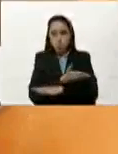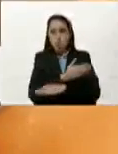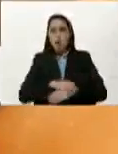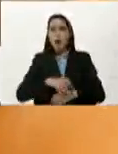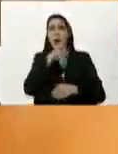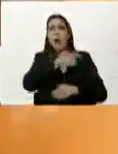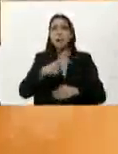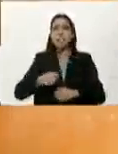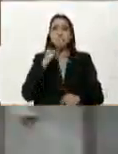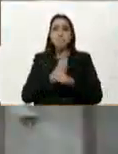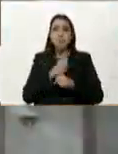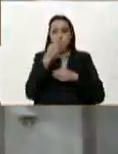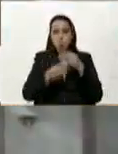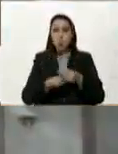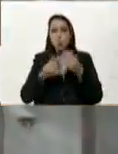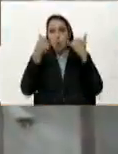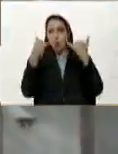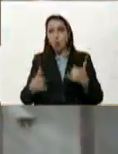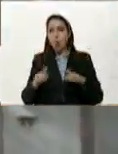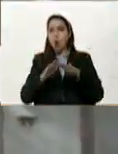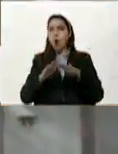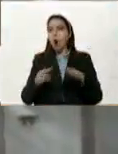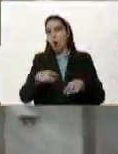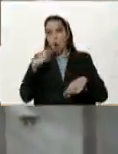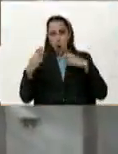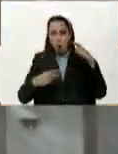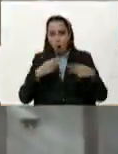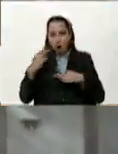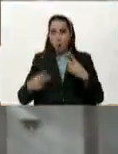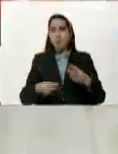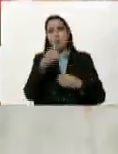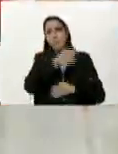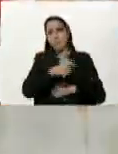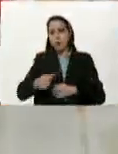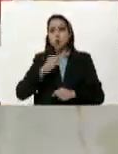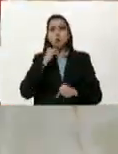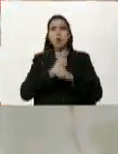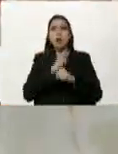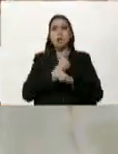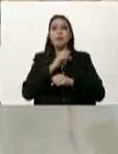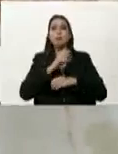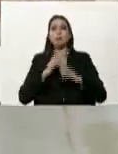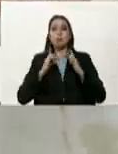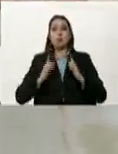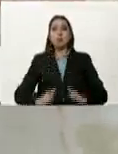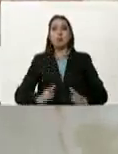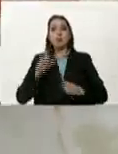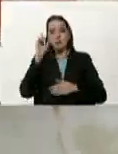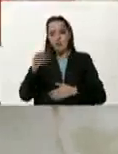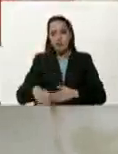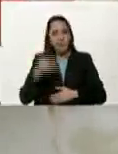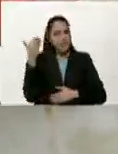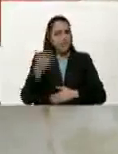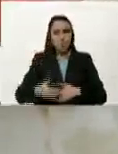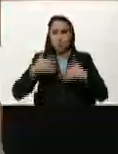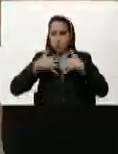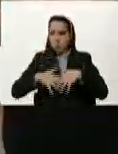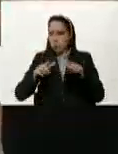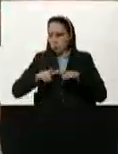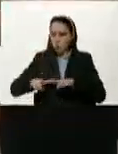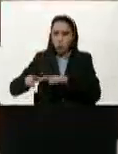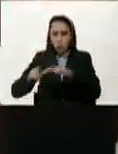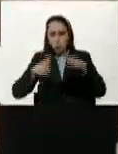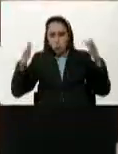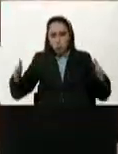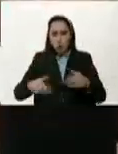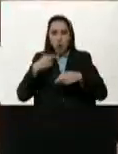la gente los trabajadores tengan el comedor tengan donde donde están los trabajadores y es una verdad es una de las obras que reivindican la revolución